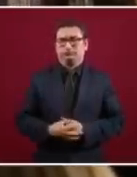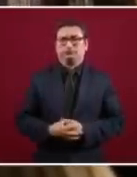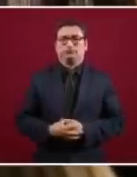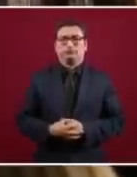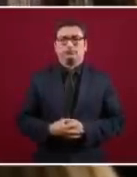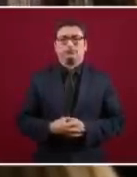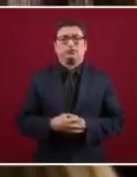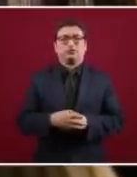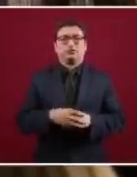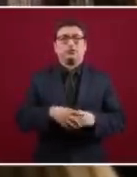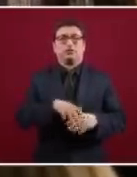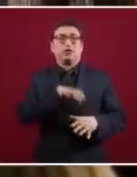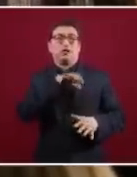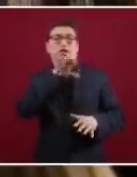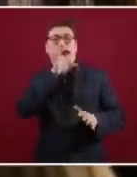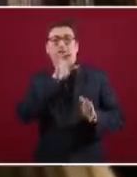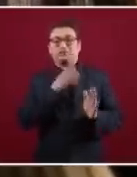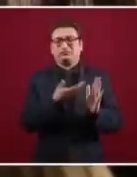espectacular